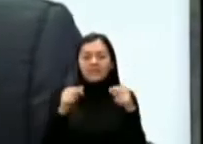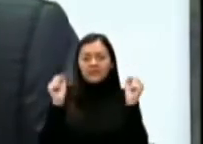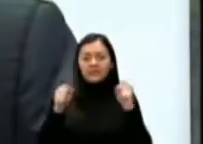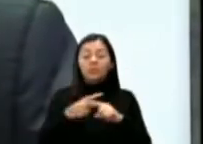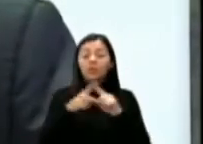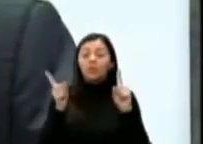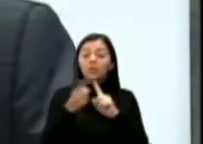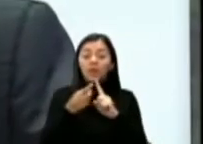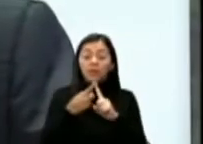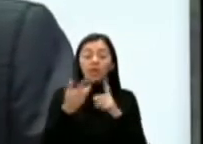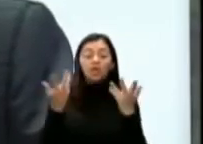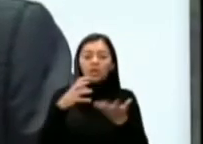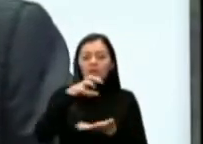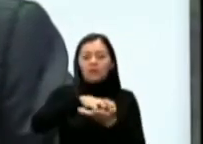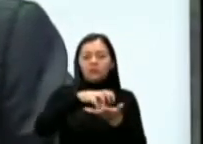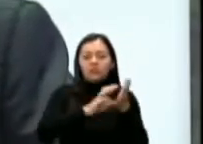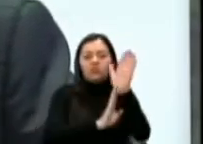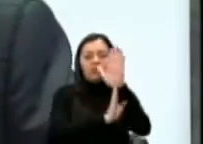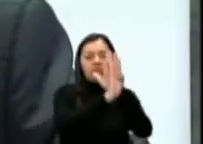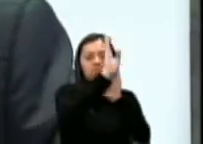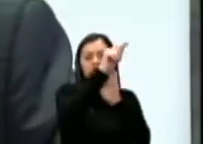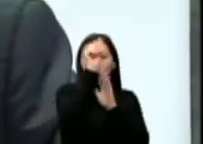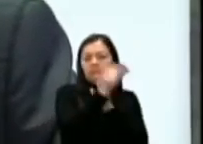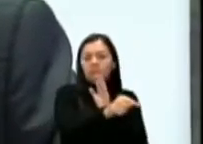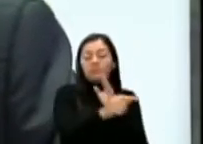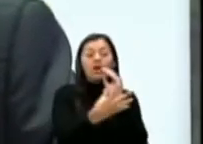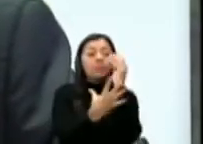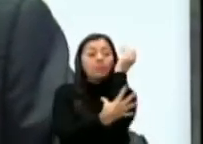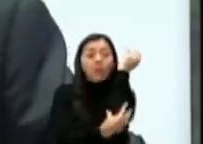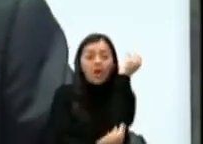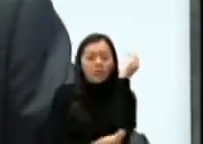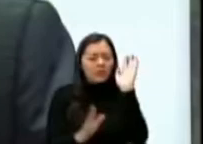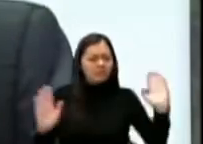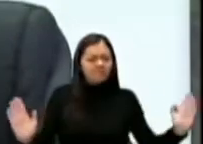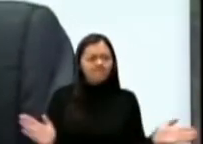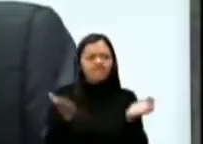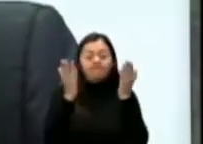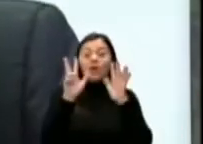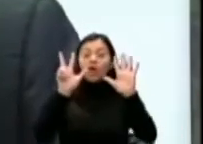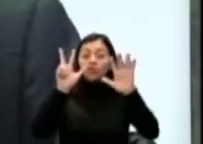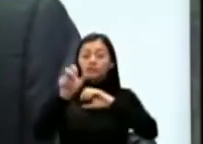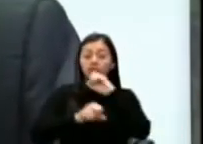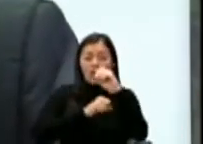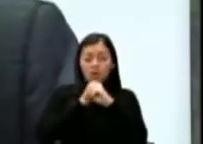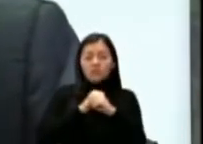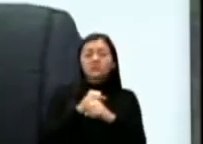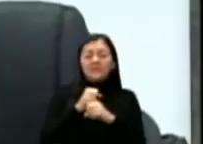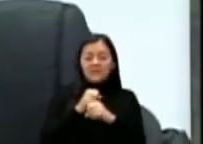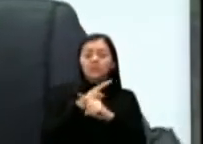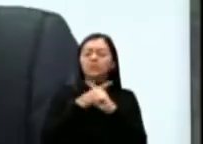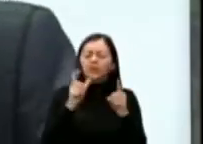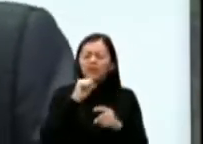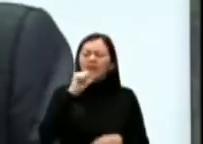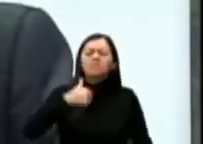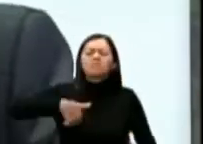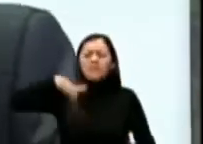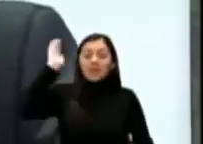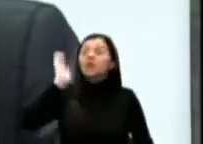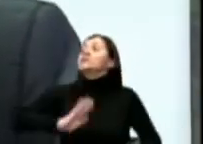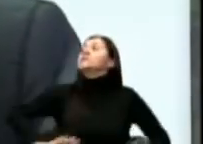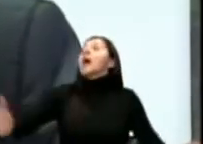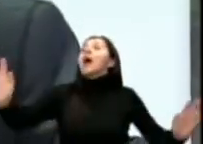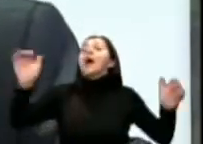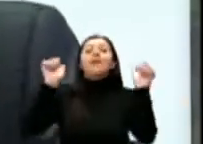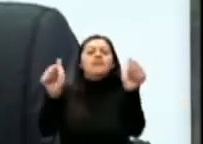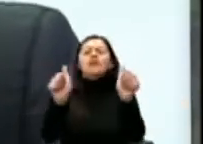amazonía lo hemos demostrado en estos últimos ocho años sabemos que falta mucho de éste algunos me dirás